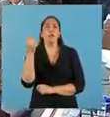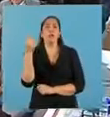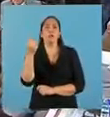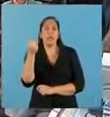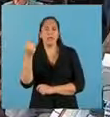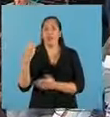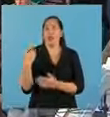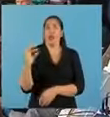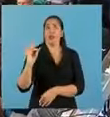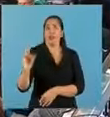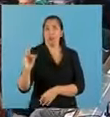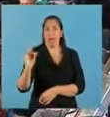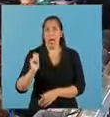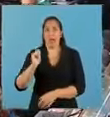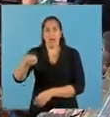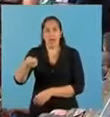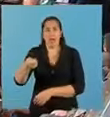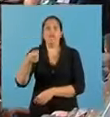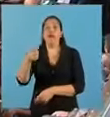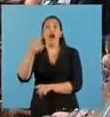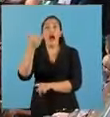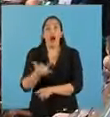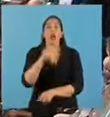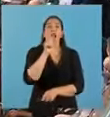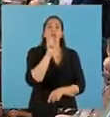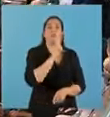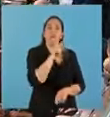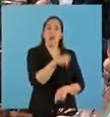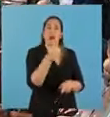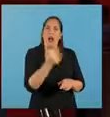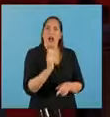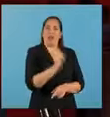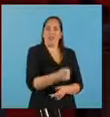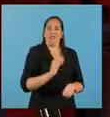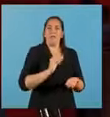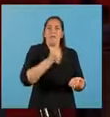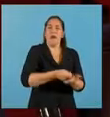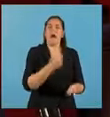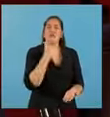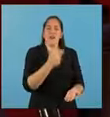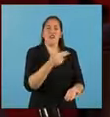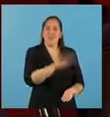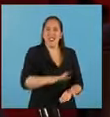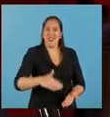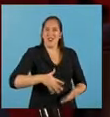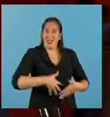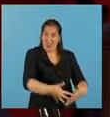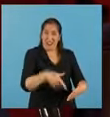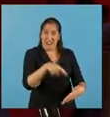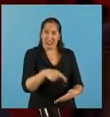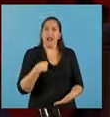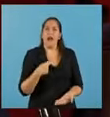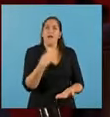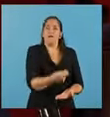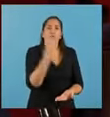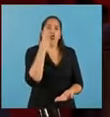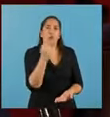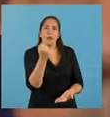el mes de diciembre por cada hijo de las titulares de la Asignación Universal por Embarazo y de la Asignación Universal por